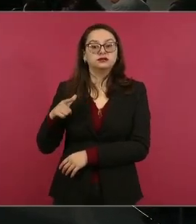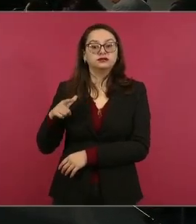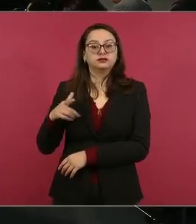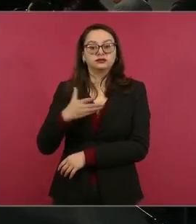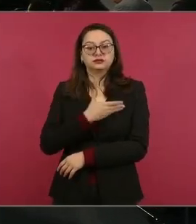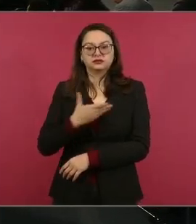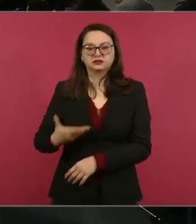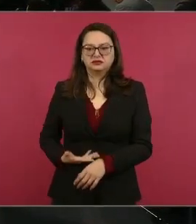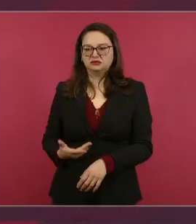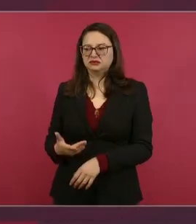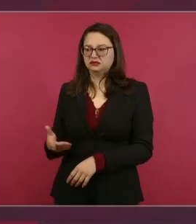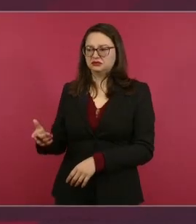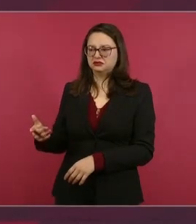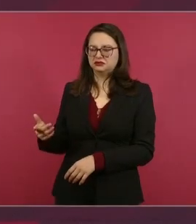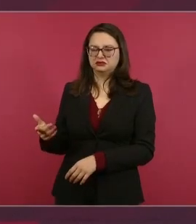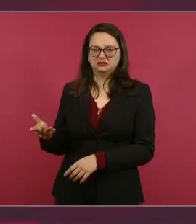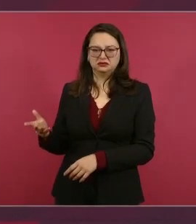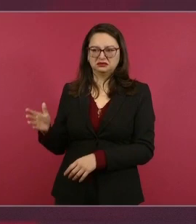con látigos